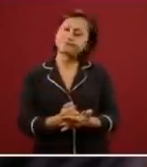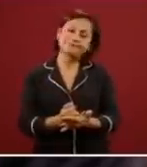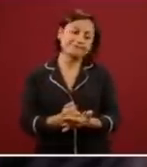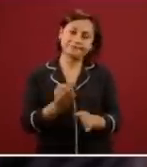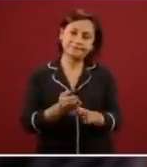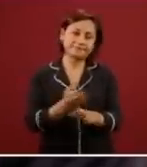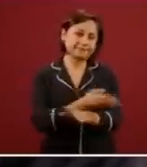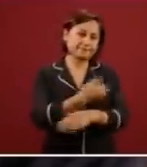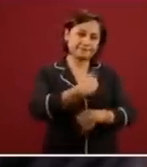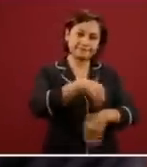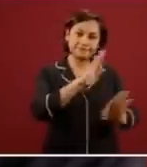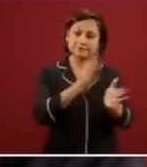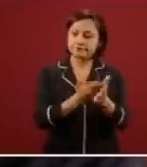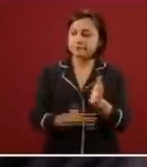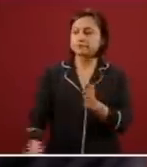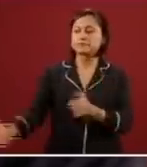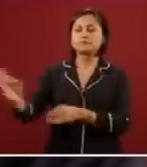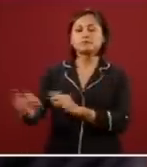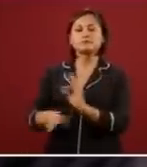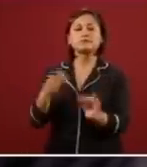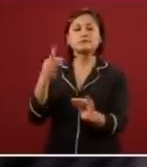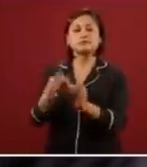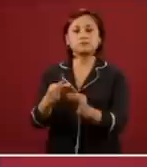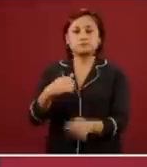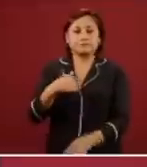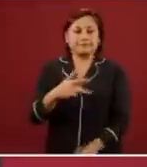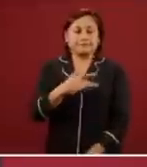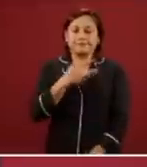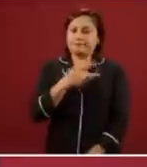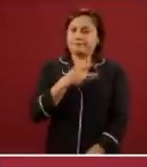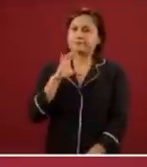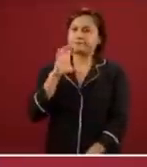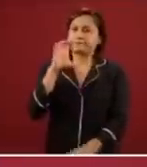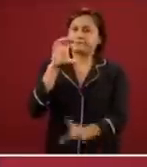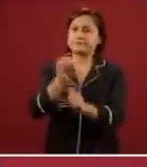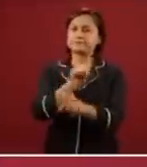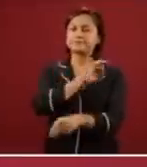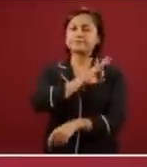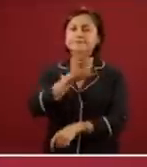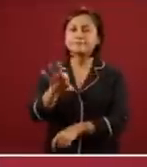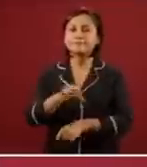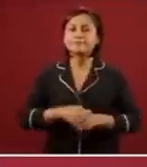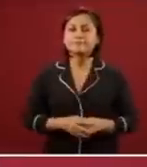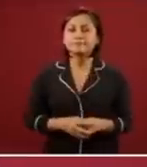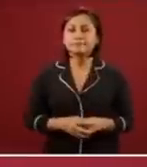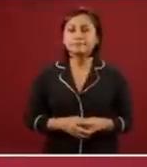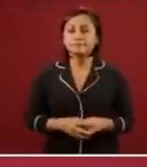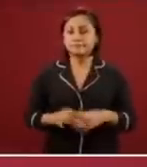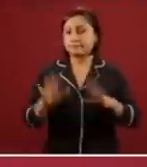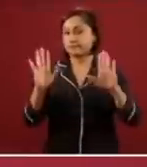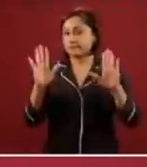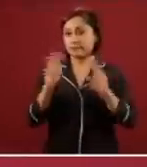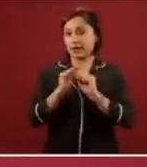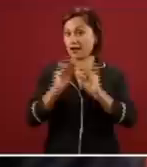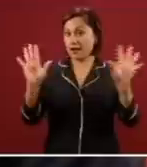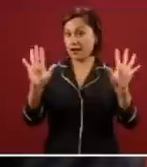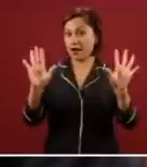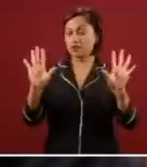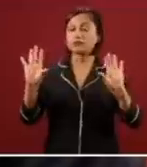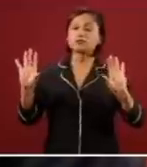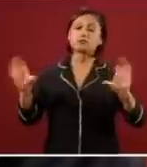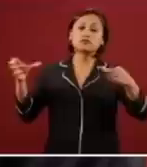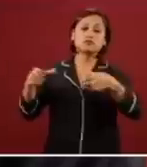Yo pienso que se puede lograr de esta forma. Desde luego, el Congreso es